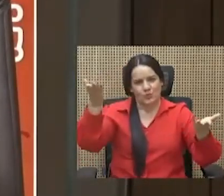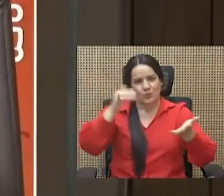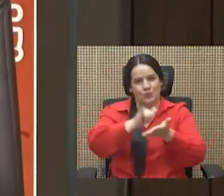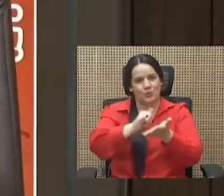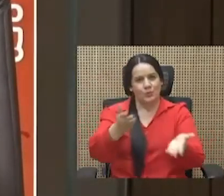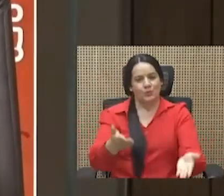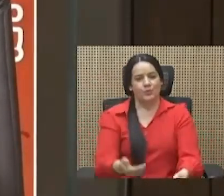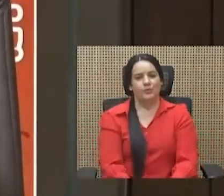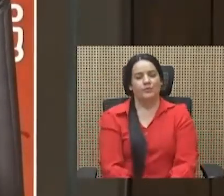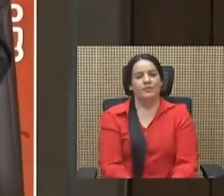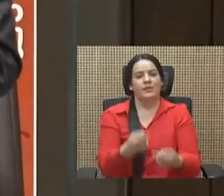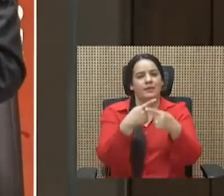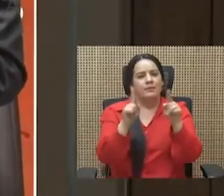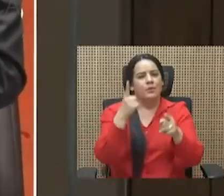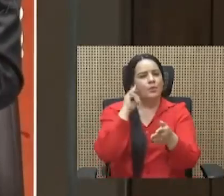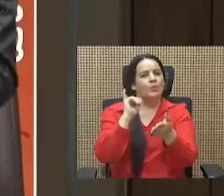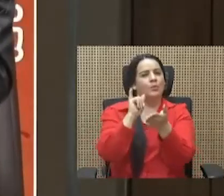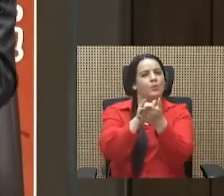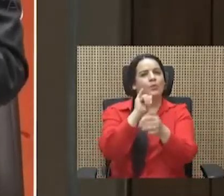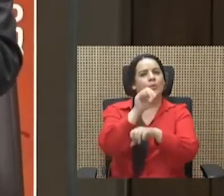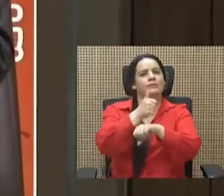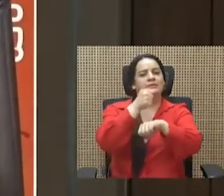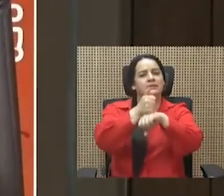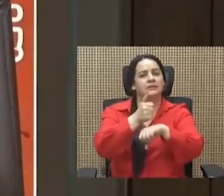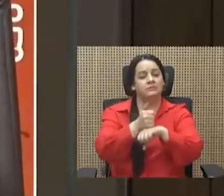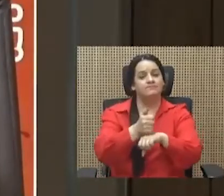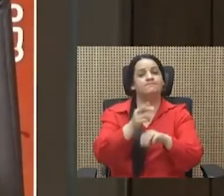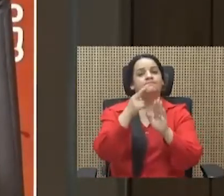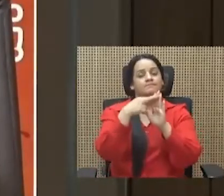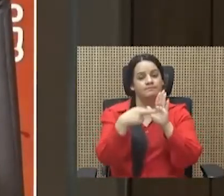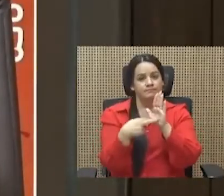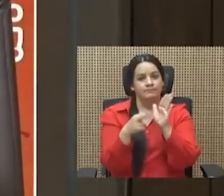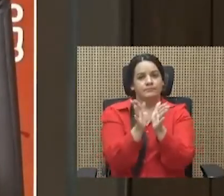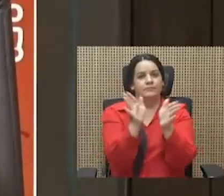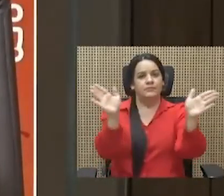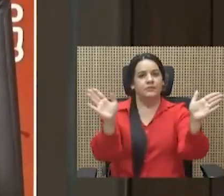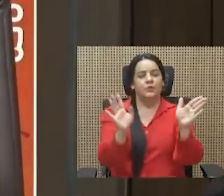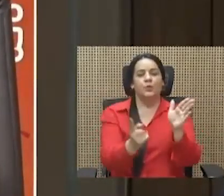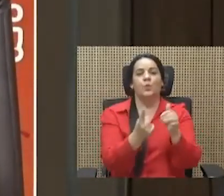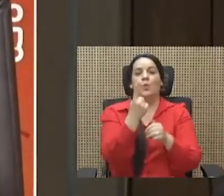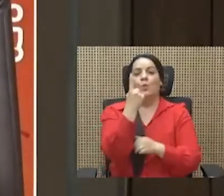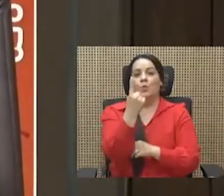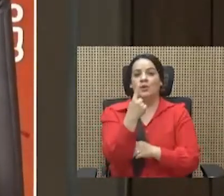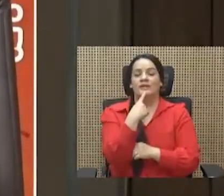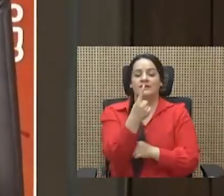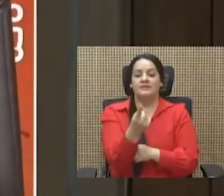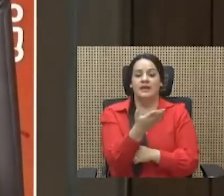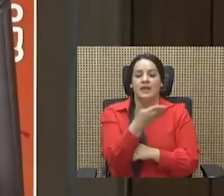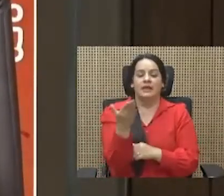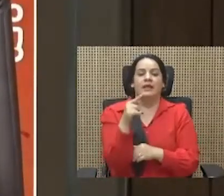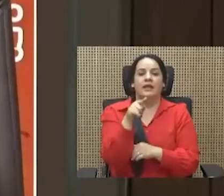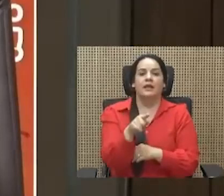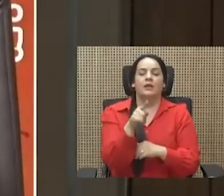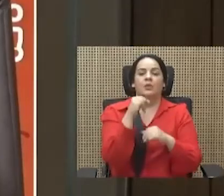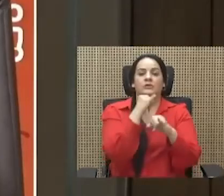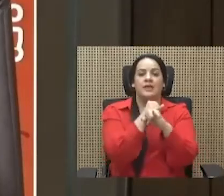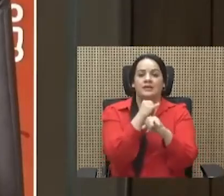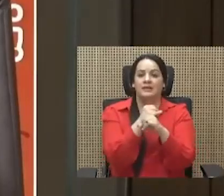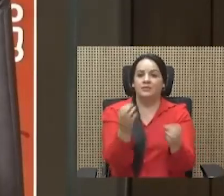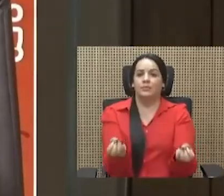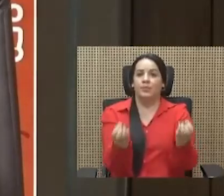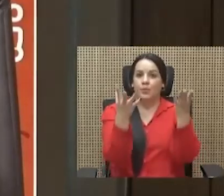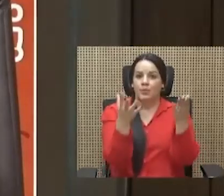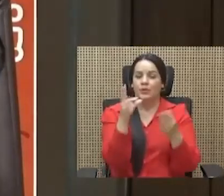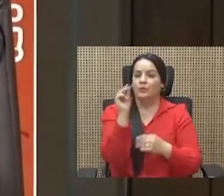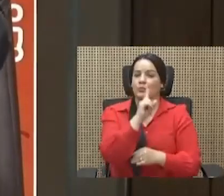eso se establecieron reglas generales. Y una de ellas decía, los entes públicos no estatales, que nada tienen